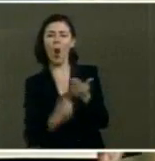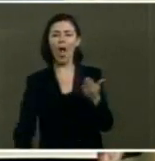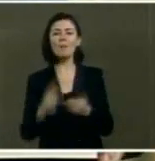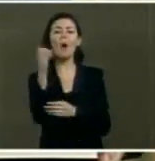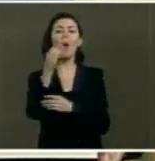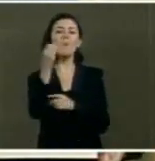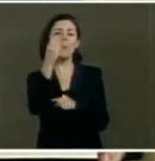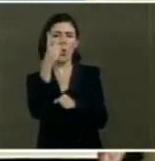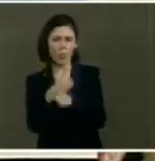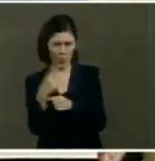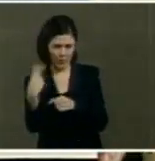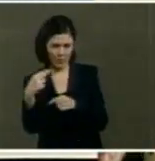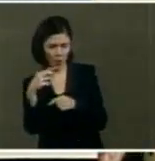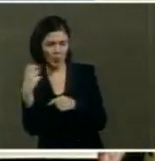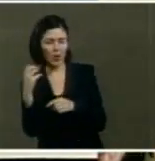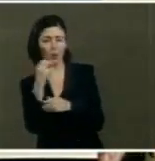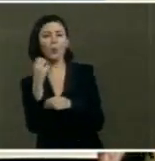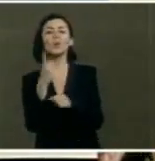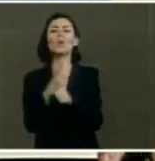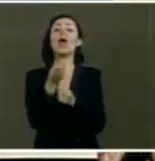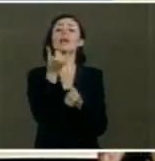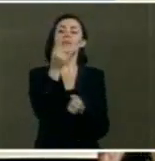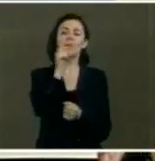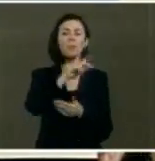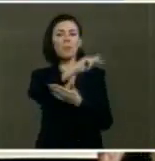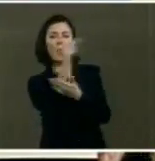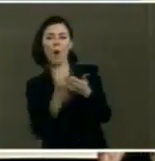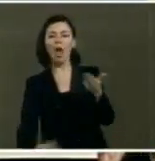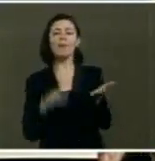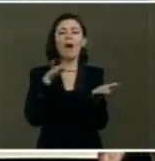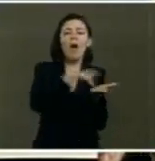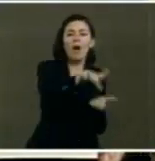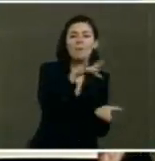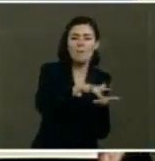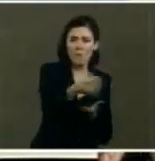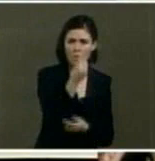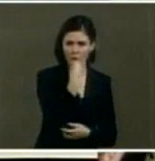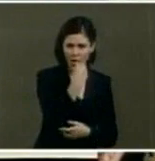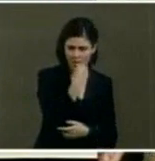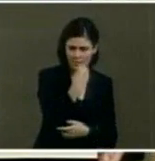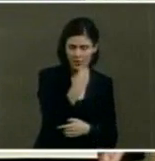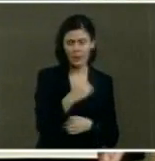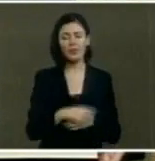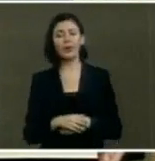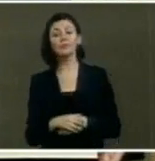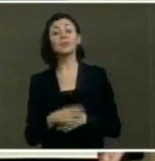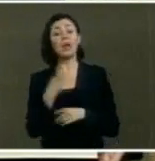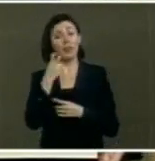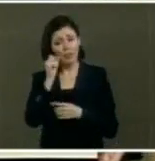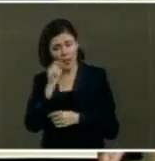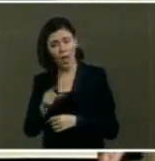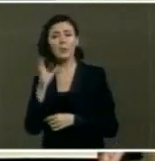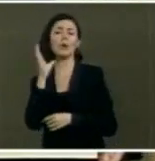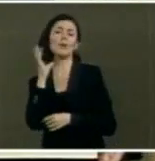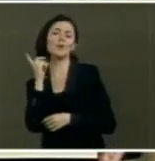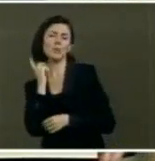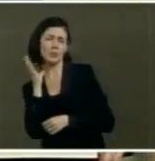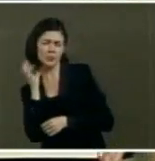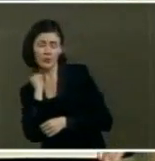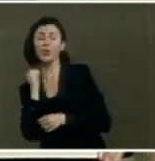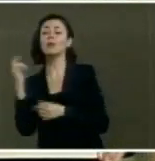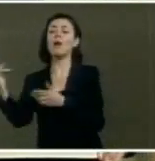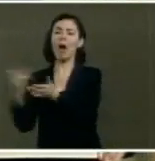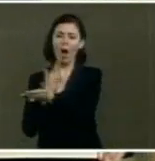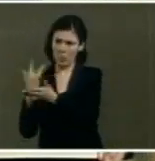Apoyo Alimentario. Nuevamente, con el respaldo corresponsable del Congreso, fortalecimos y ampliamos los